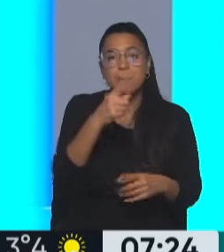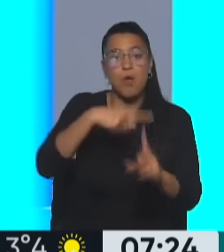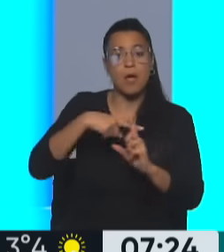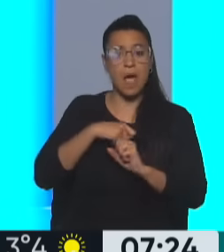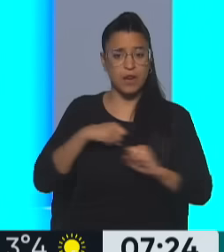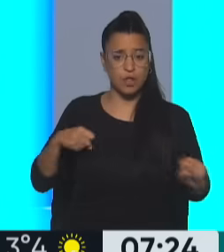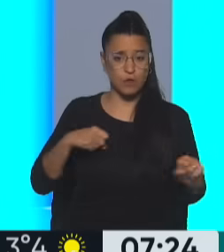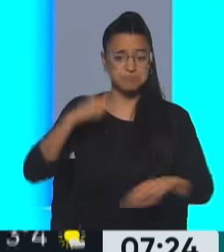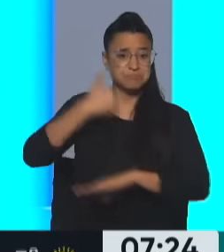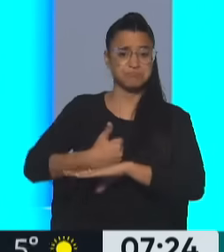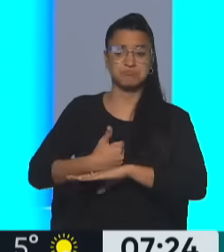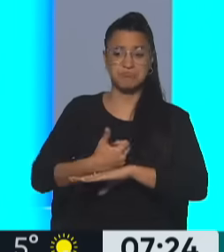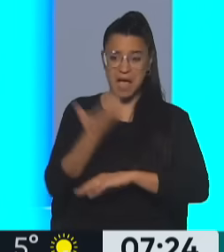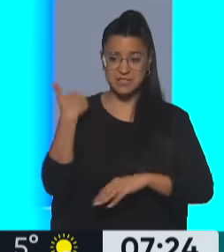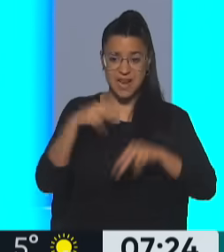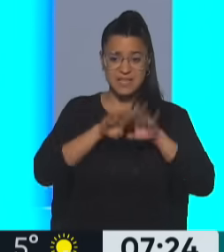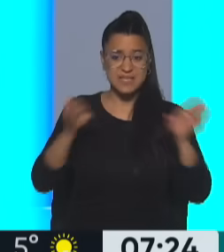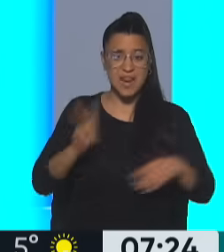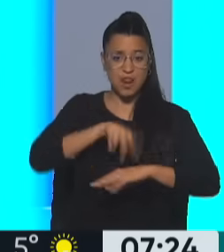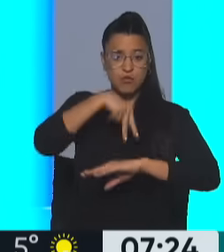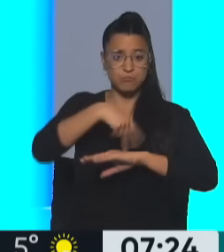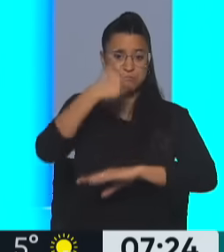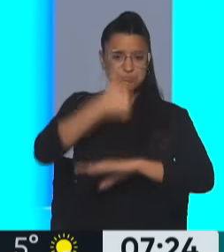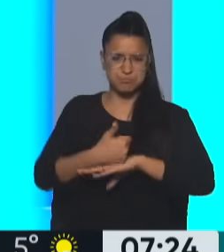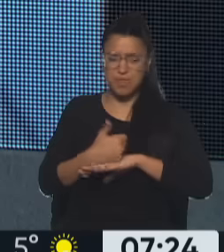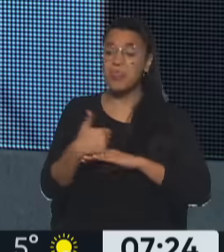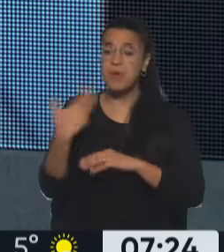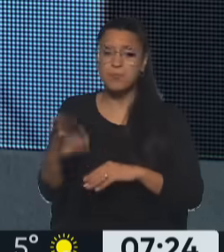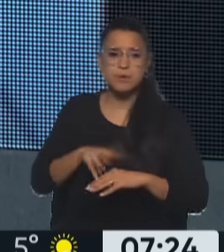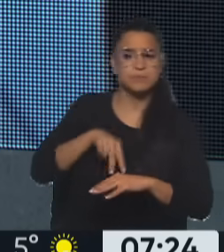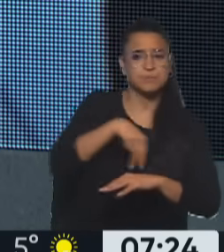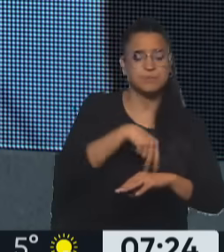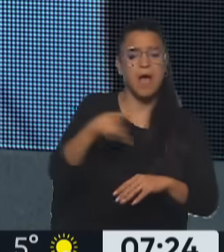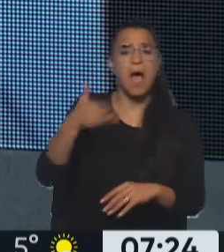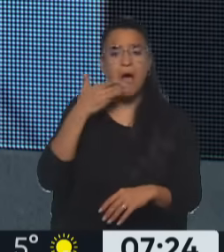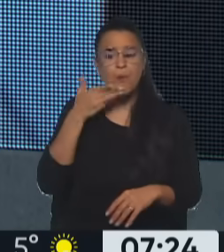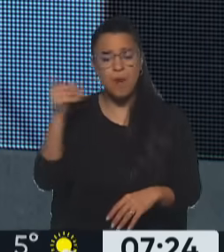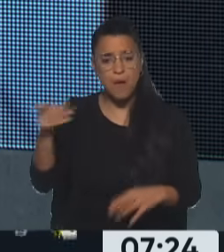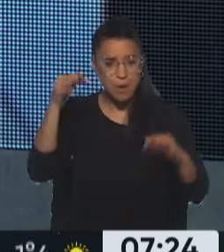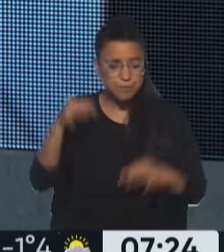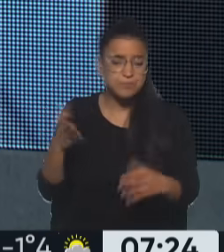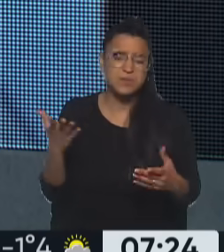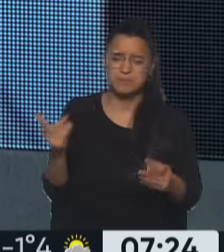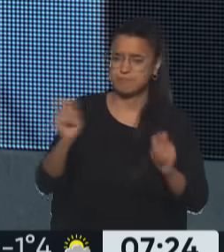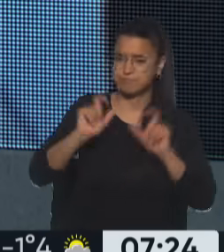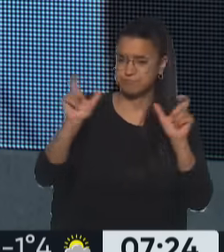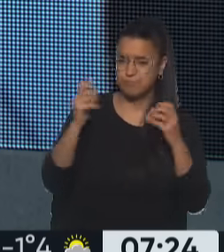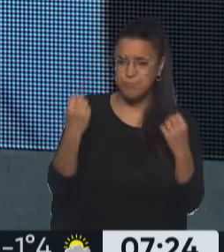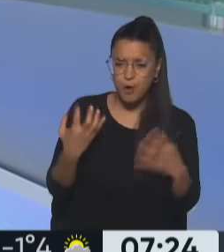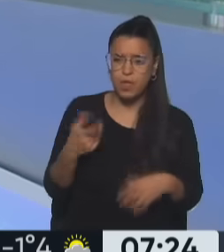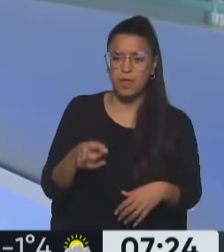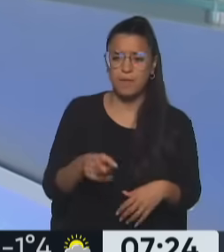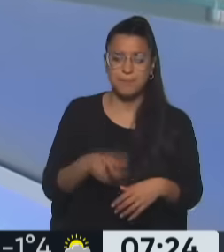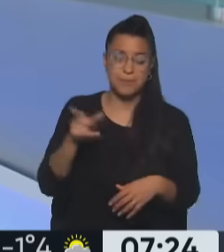Carrió, que apareció ayer sobre el escenario. Subió después. Ya había empezado a hablar justamente. Llamativo porque, bueno, sabemos